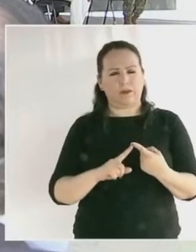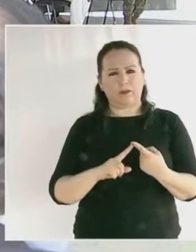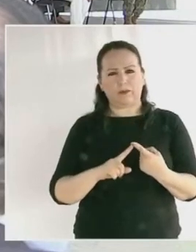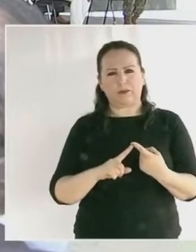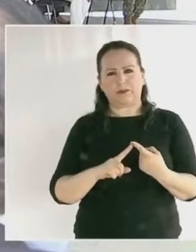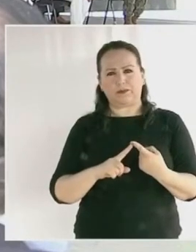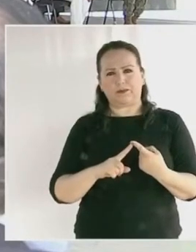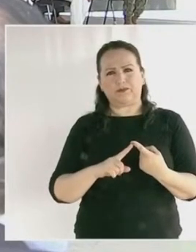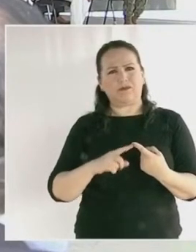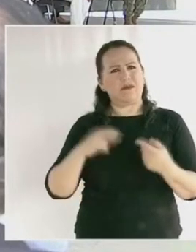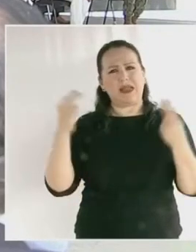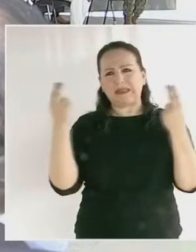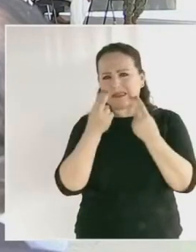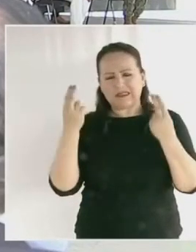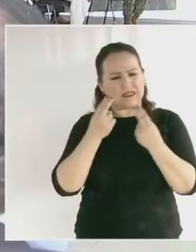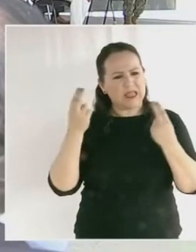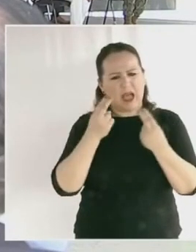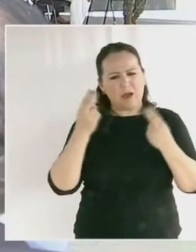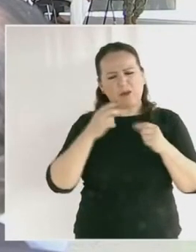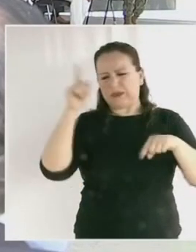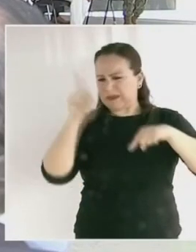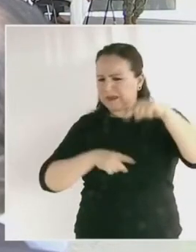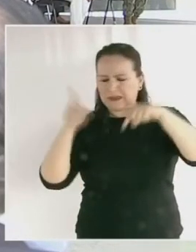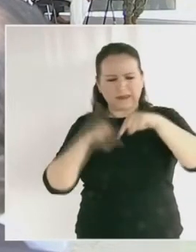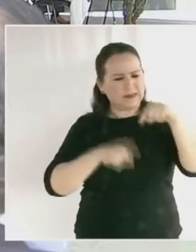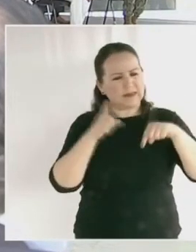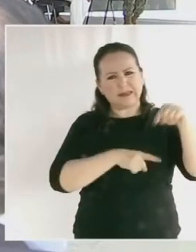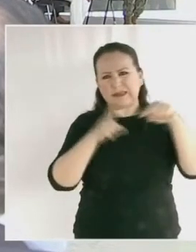Tenemos que acabar con la corrupción,